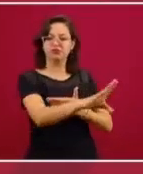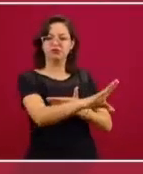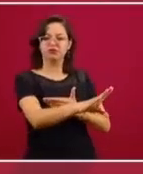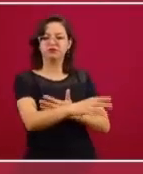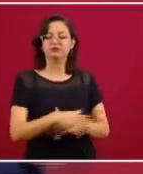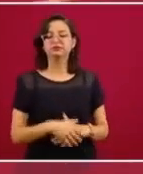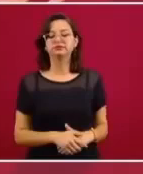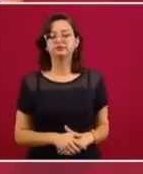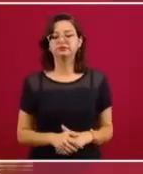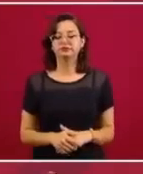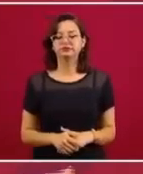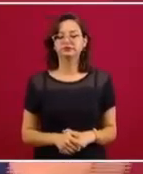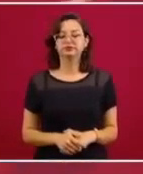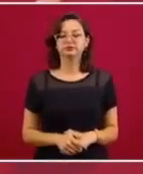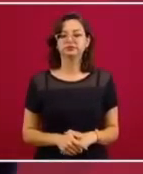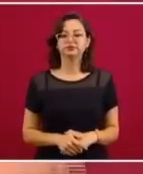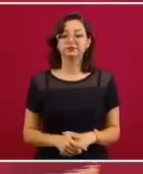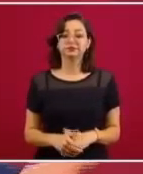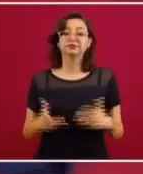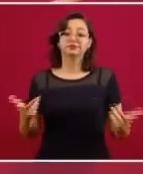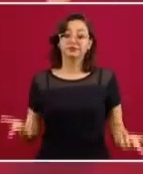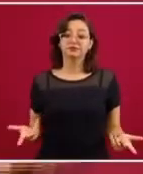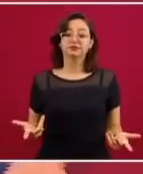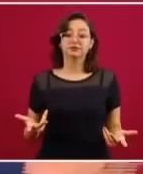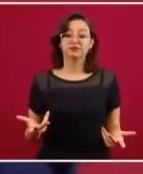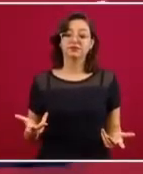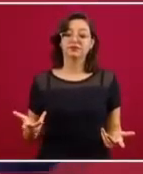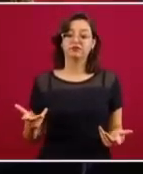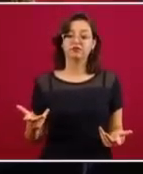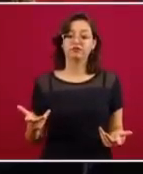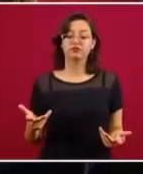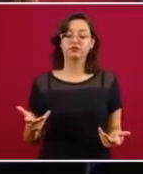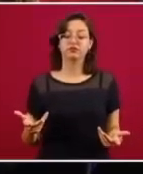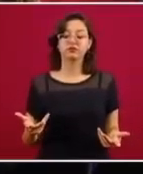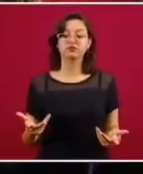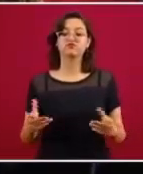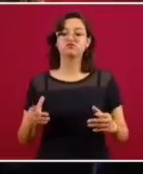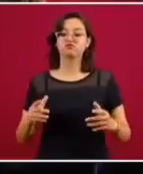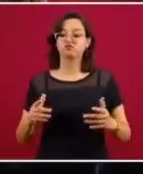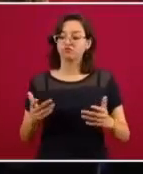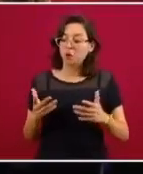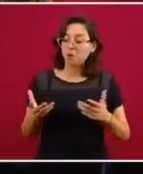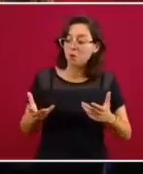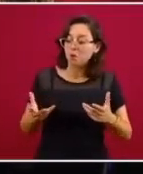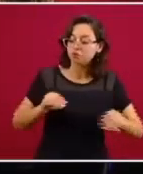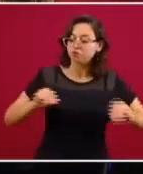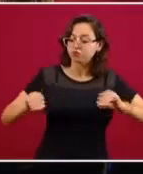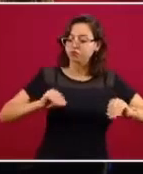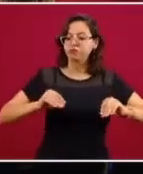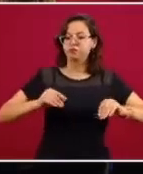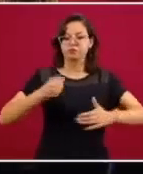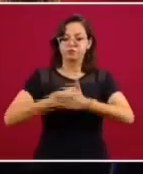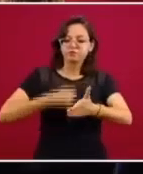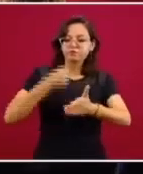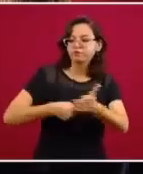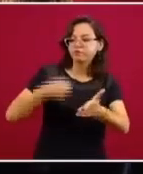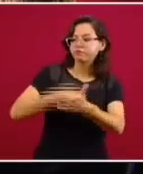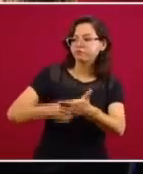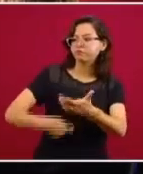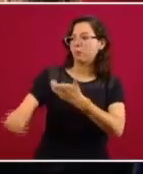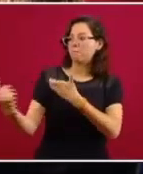Y este movimiento también está fortaleciéndose cada vez más.